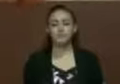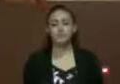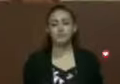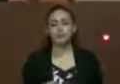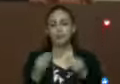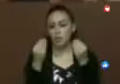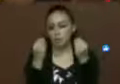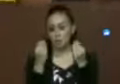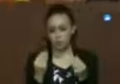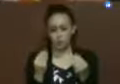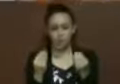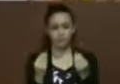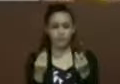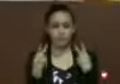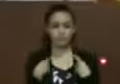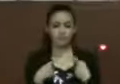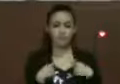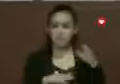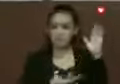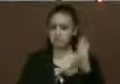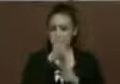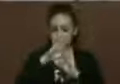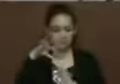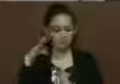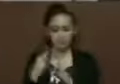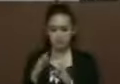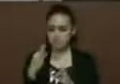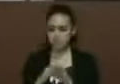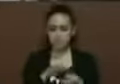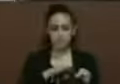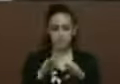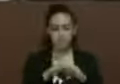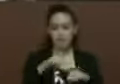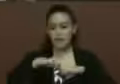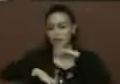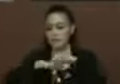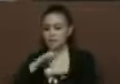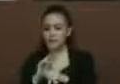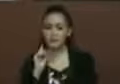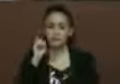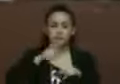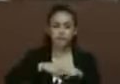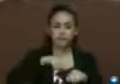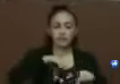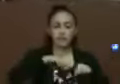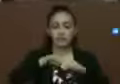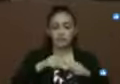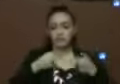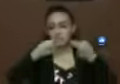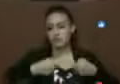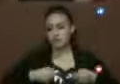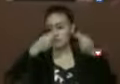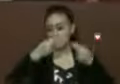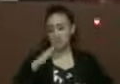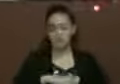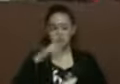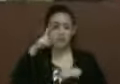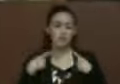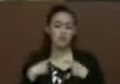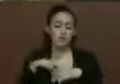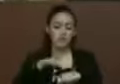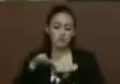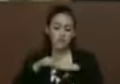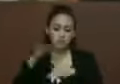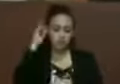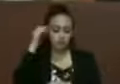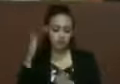Muchos han sido exitosos en empresas, en negocios, pero la gran mayoría pues son empleados, trabajan